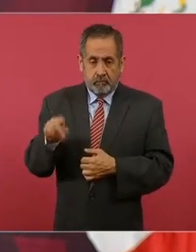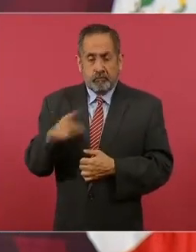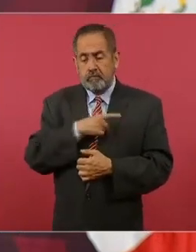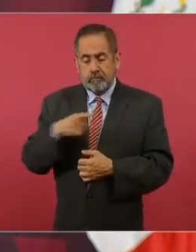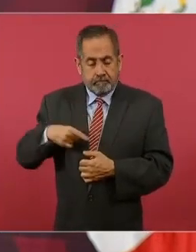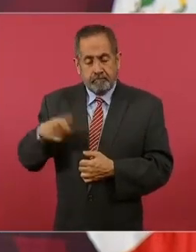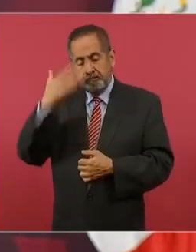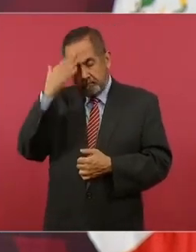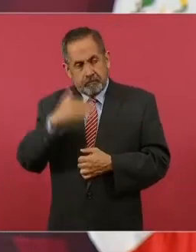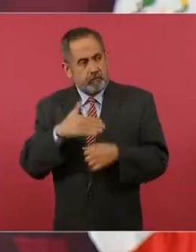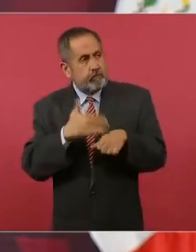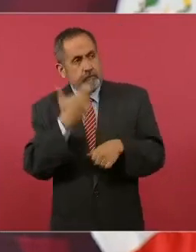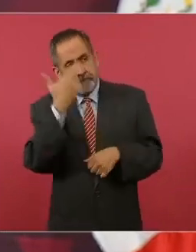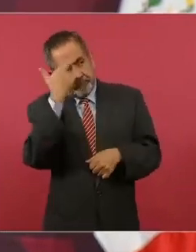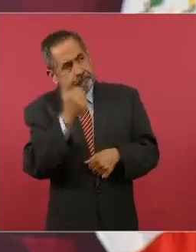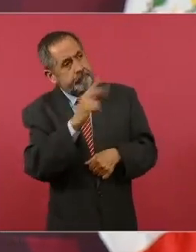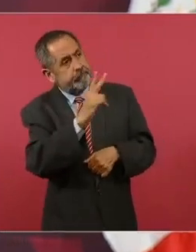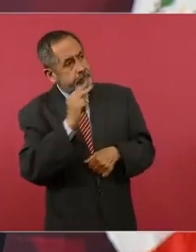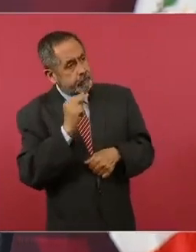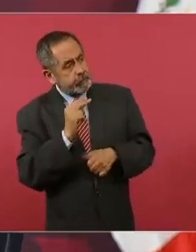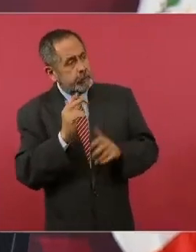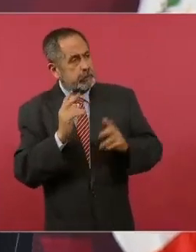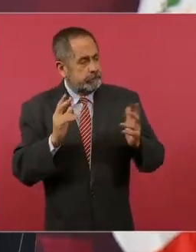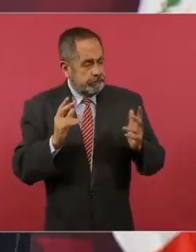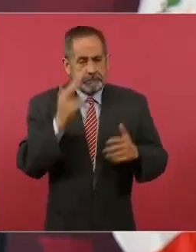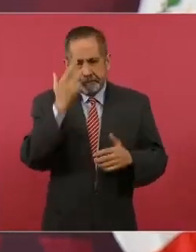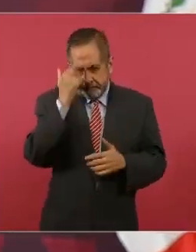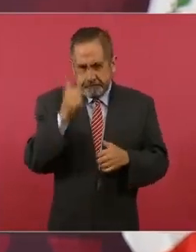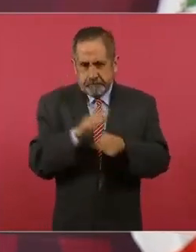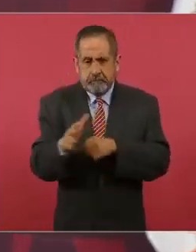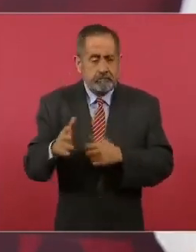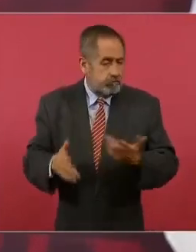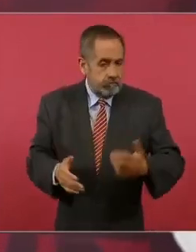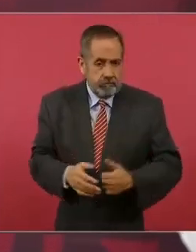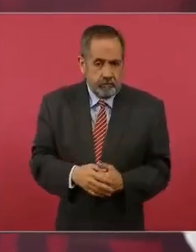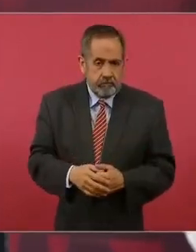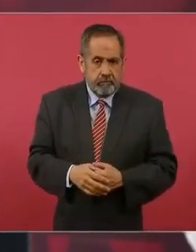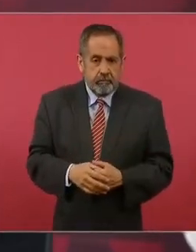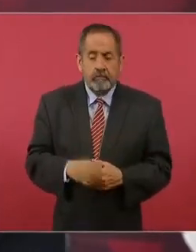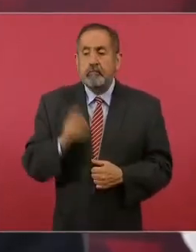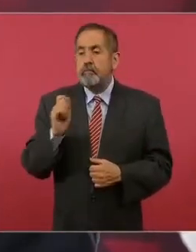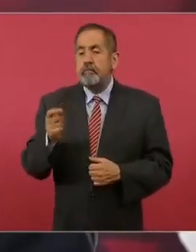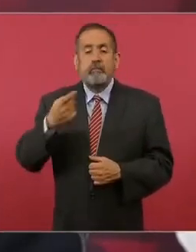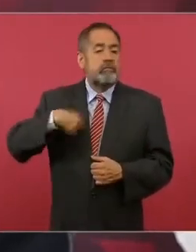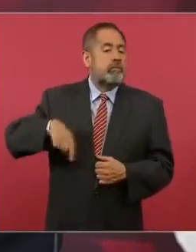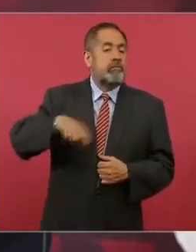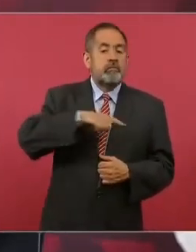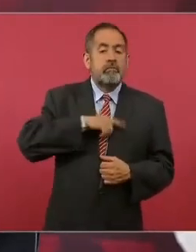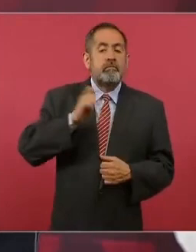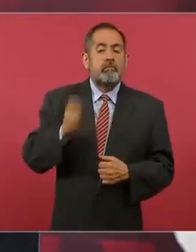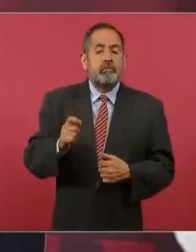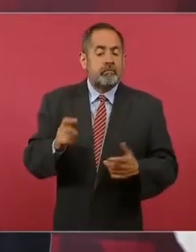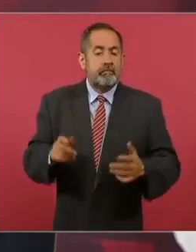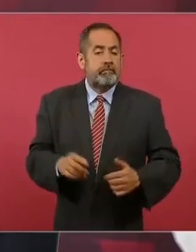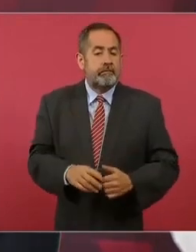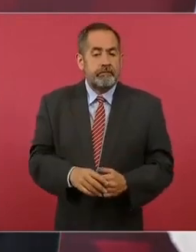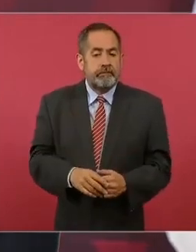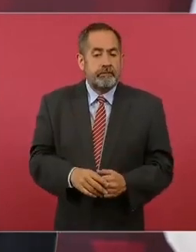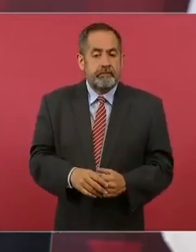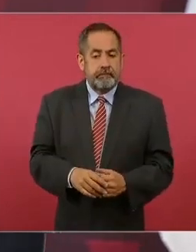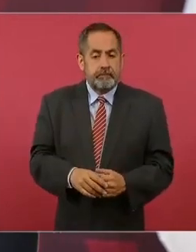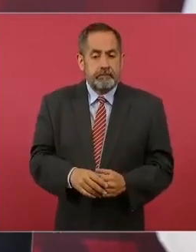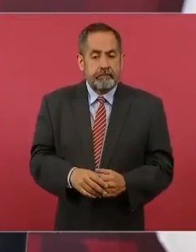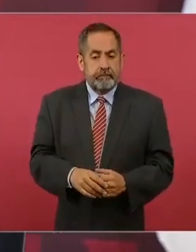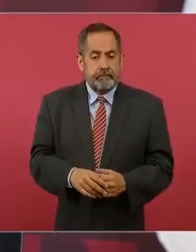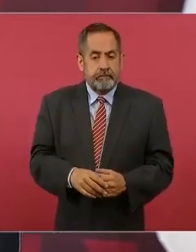debemos saber que solo somos